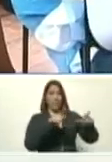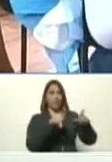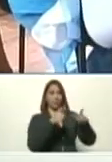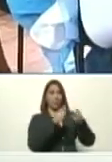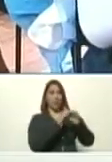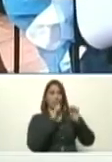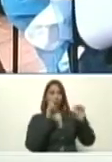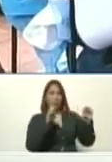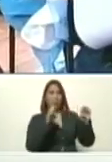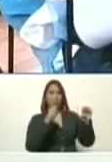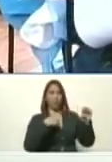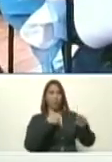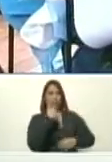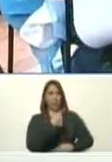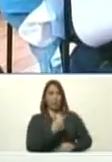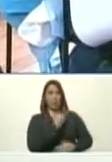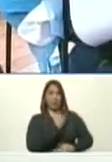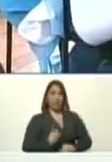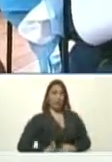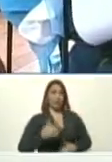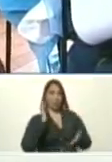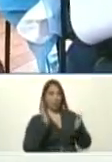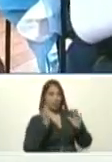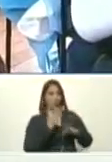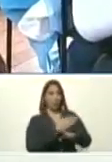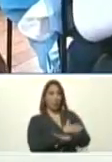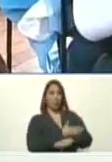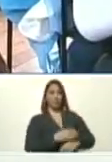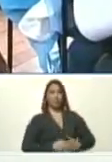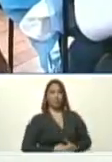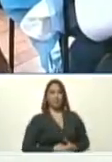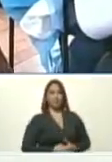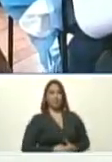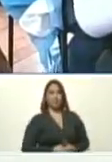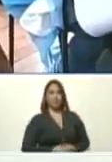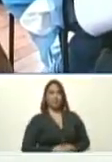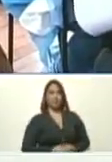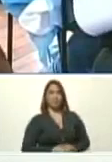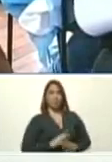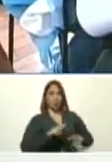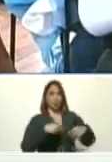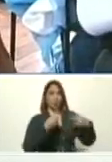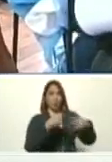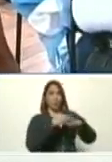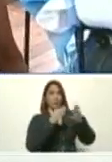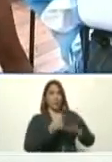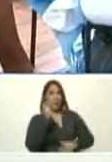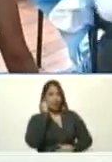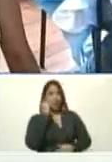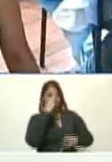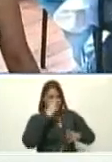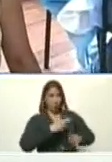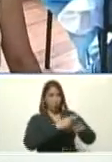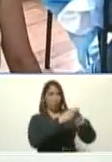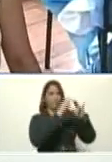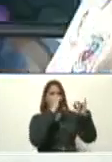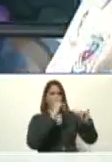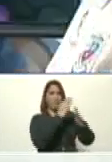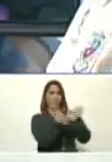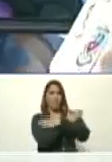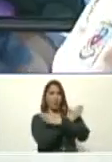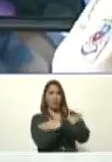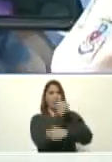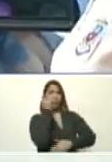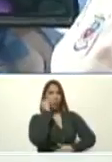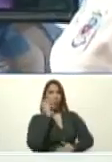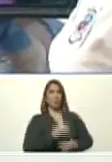educativos. Le decía, presidente, y conversábamos, pues, la nueva ministra, la cual también me honro en felicitar en su condición de mujer